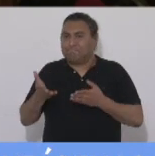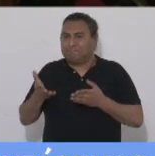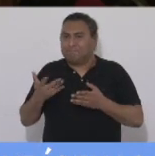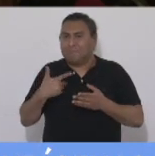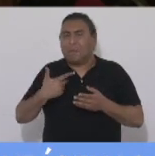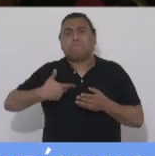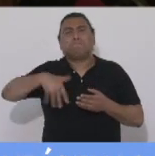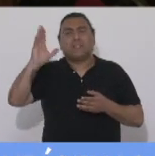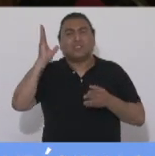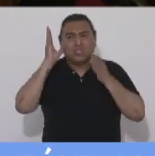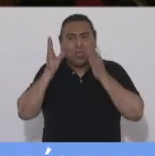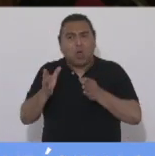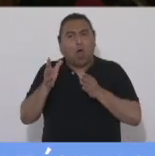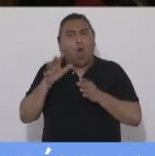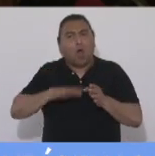están organizados en